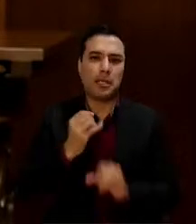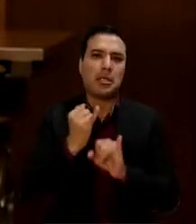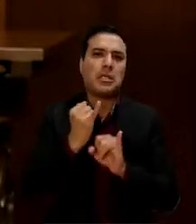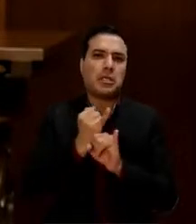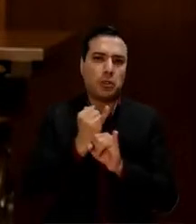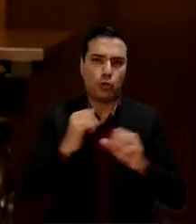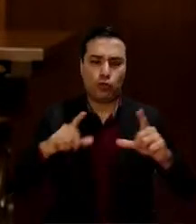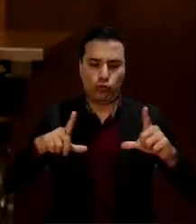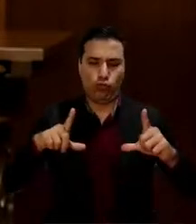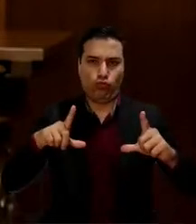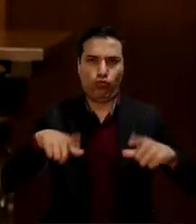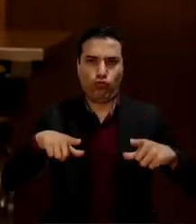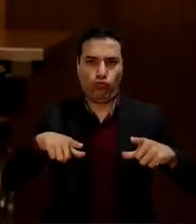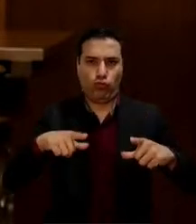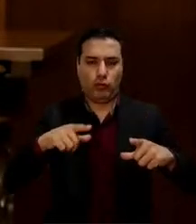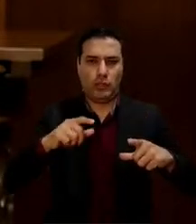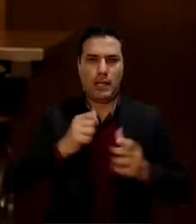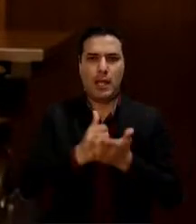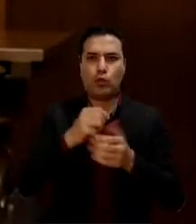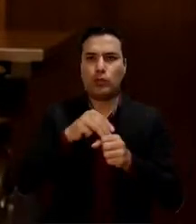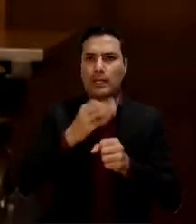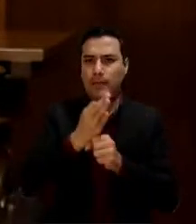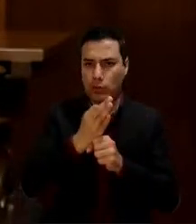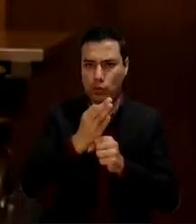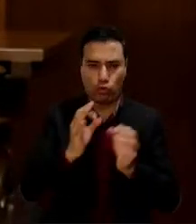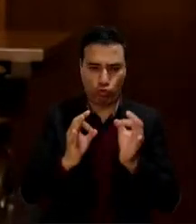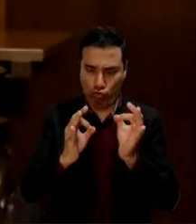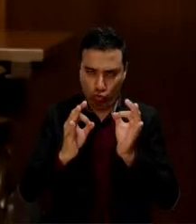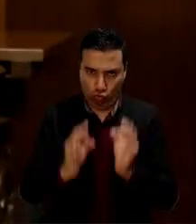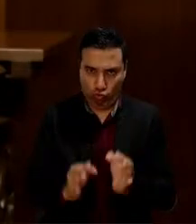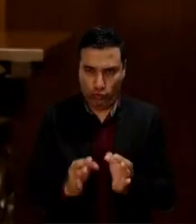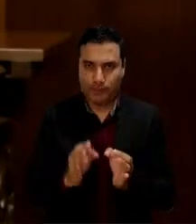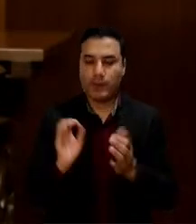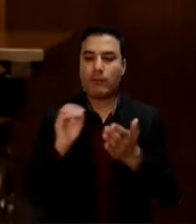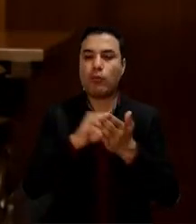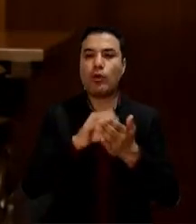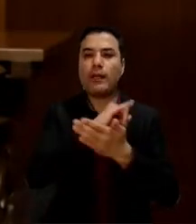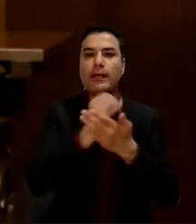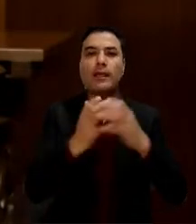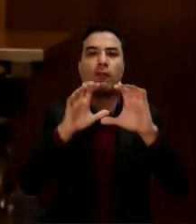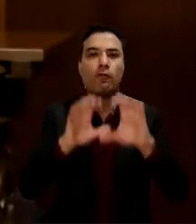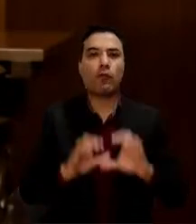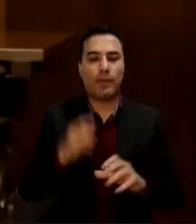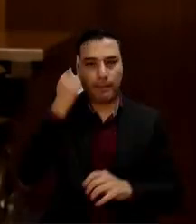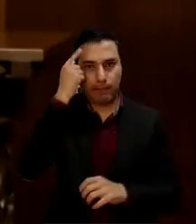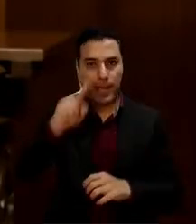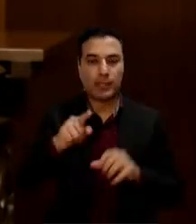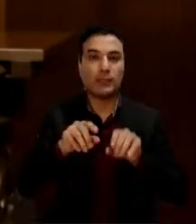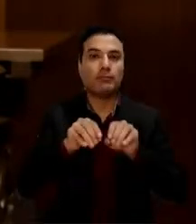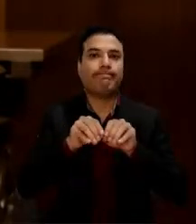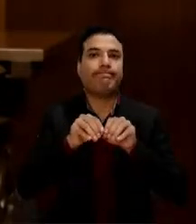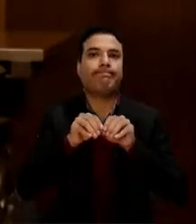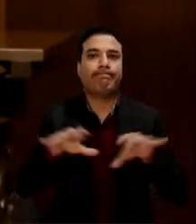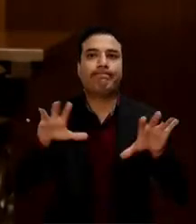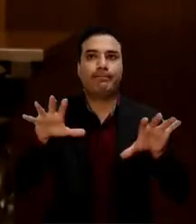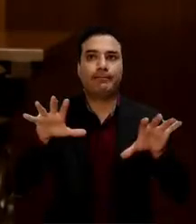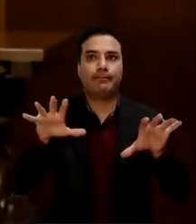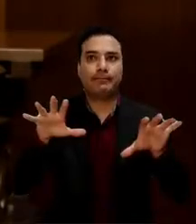del ayuntamiento a efecto de generar mayores gastos para la hacienda pública municipal,